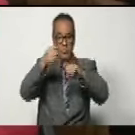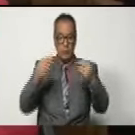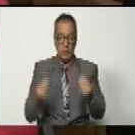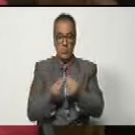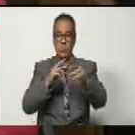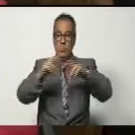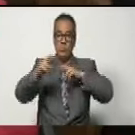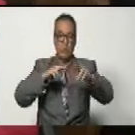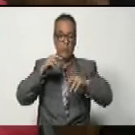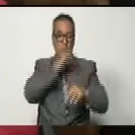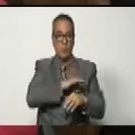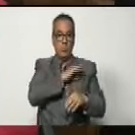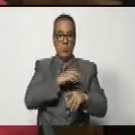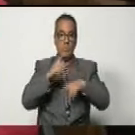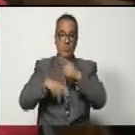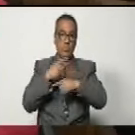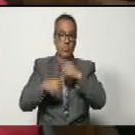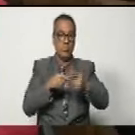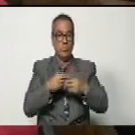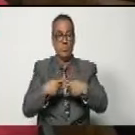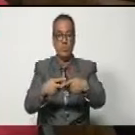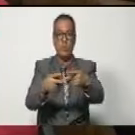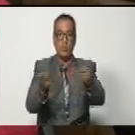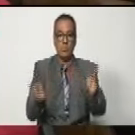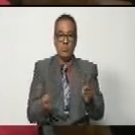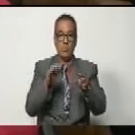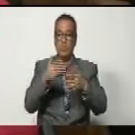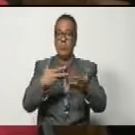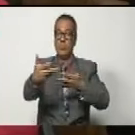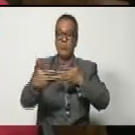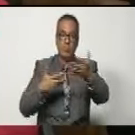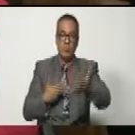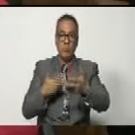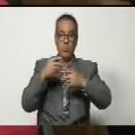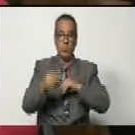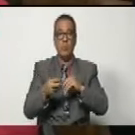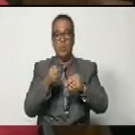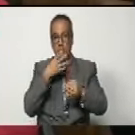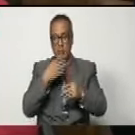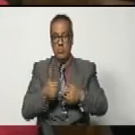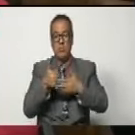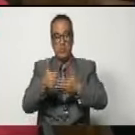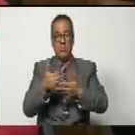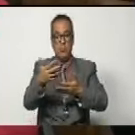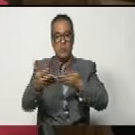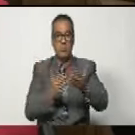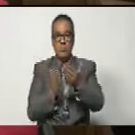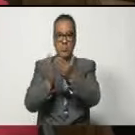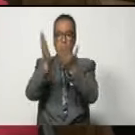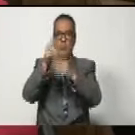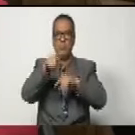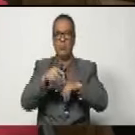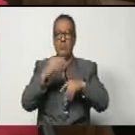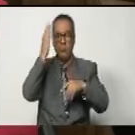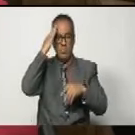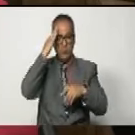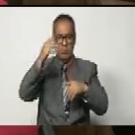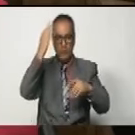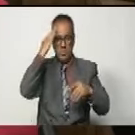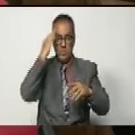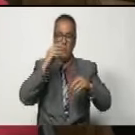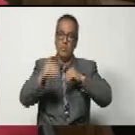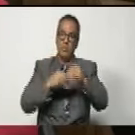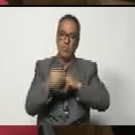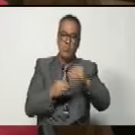de relaciones sociales de producción, distribución, intercambio y consumo de bienes y servicios, así como de saberes y